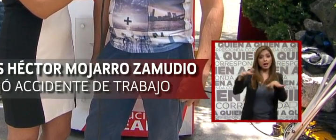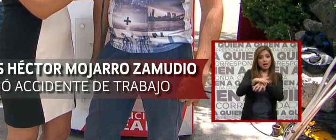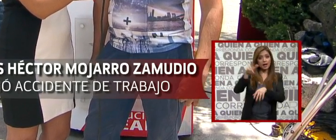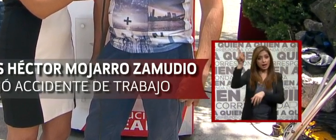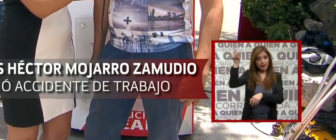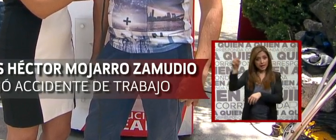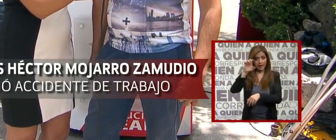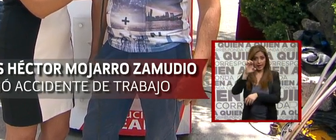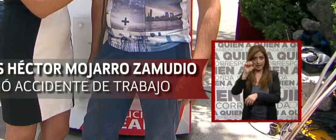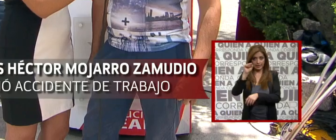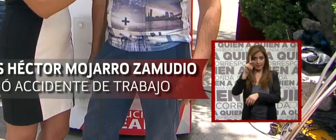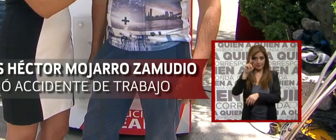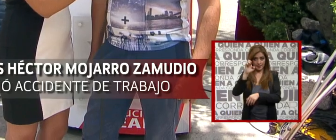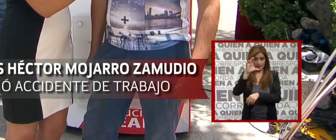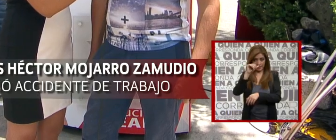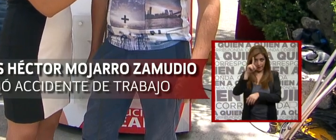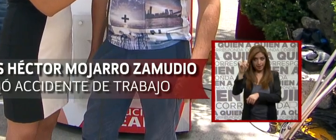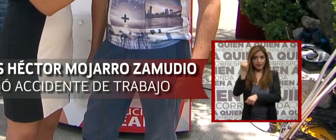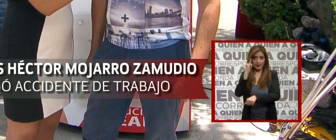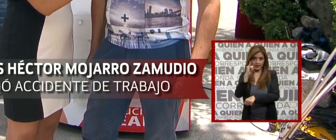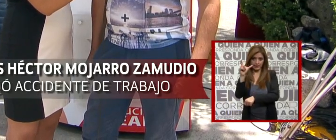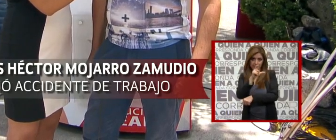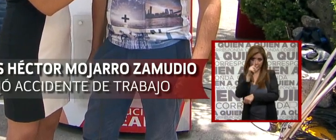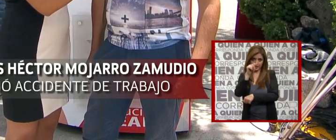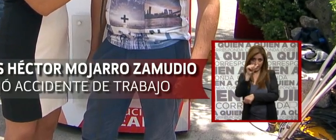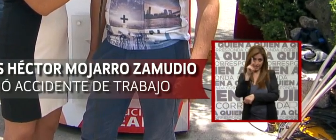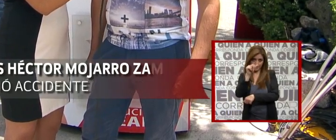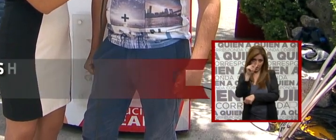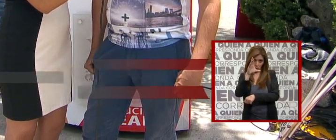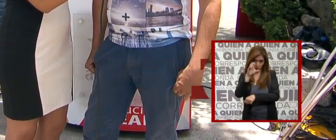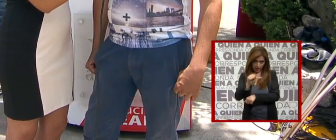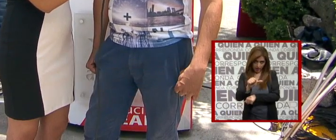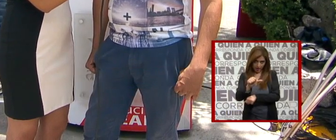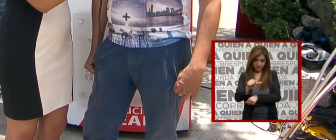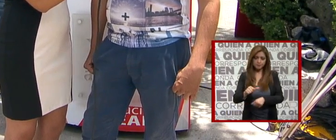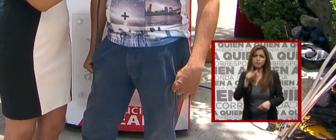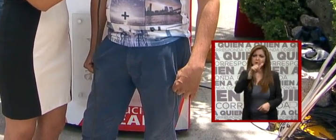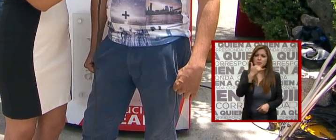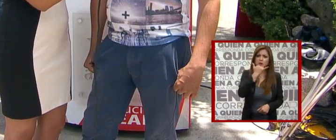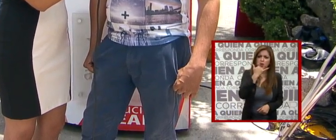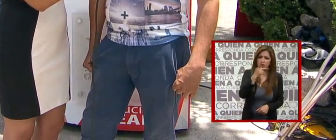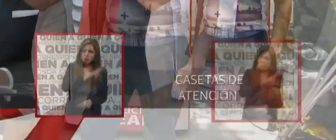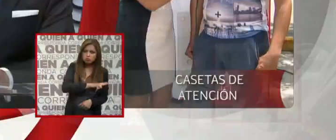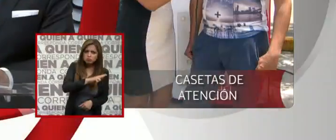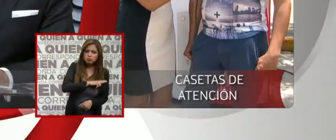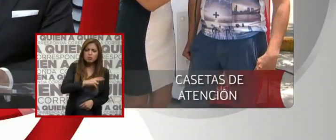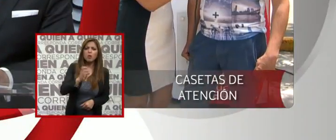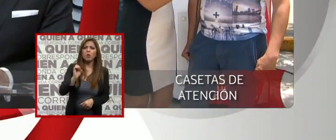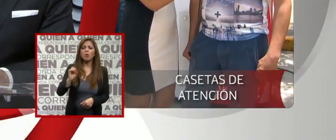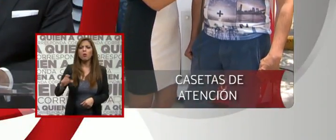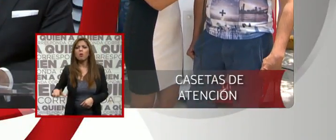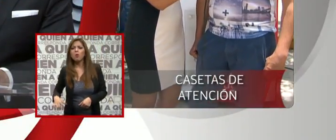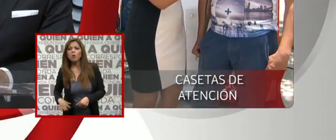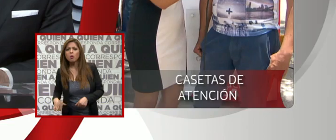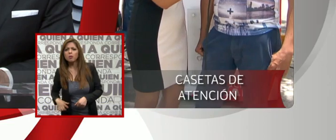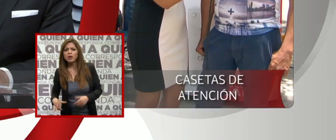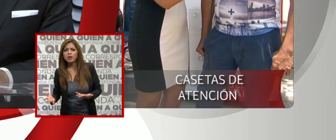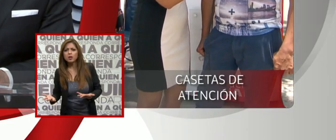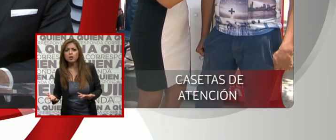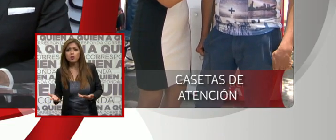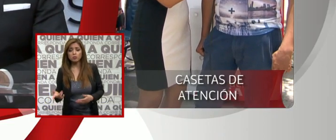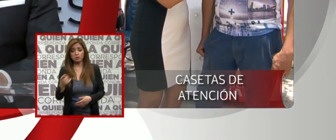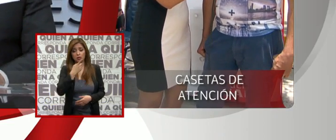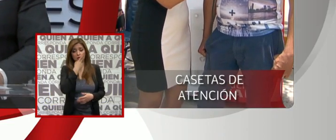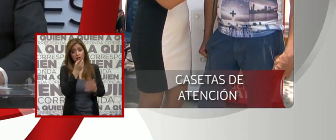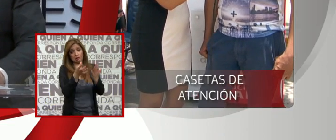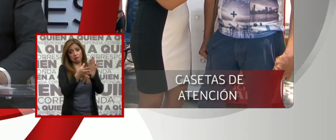en Ixtapaluca, Estado de México. Depende de quién es hospital. ¿Es privado o qué es? No, es de... supuestamente es del Seguro